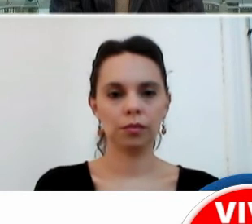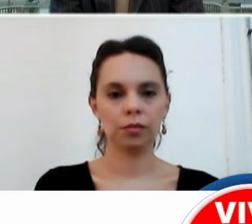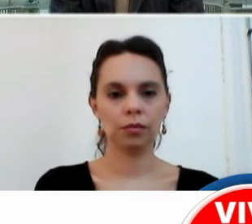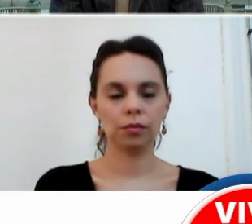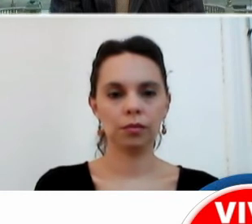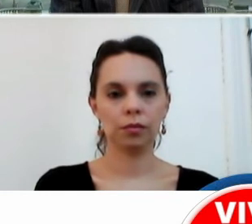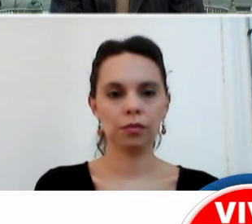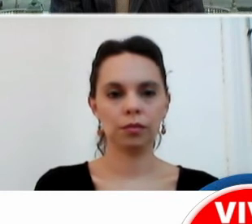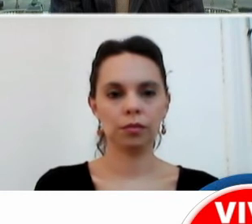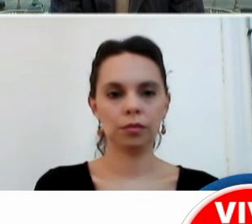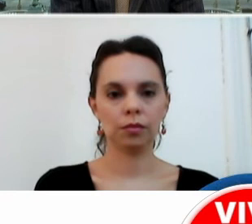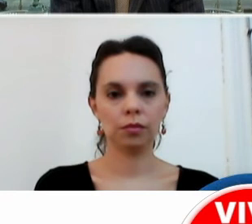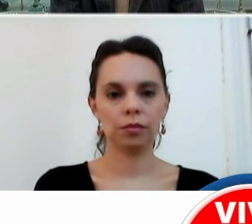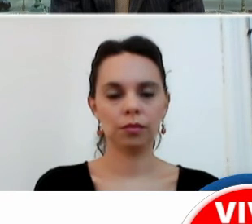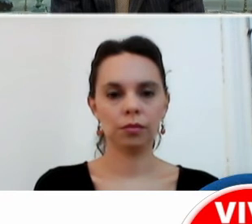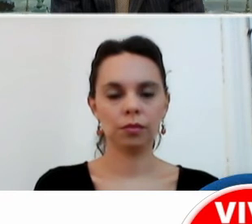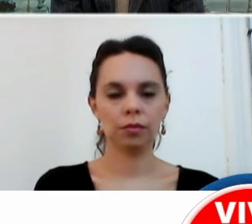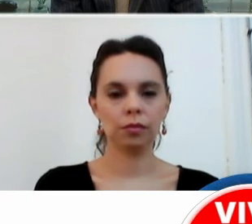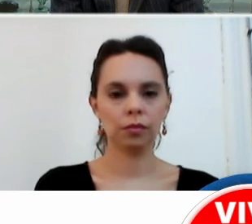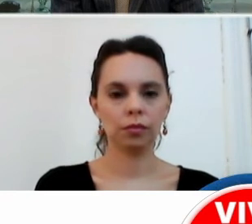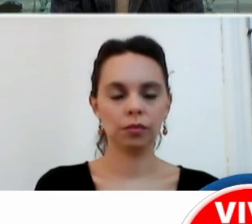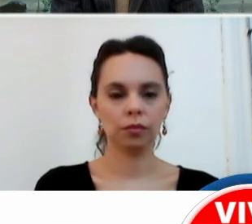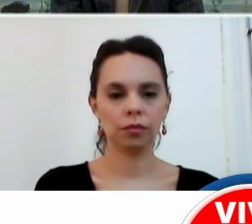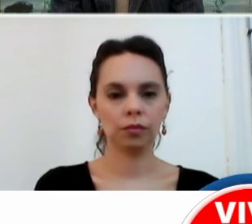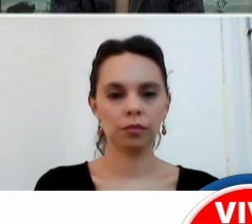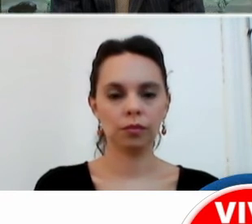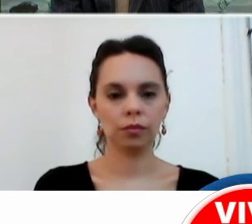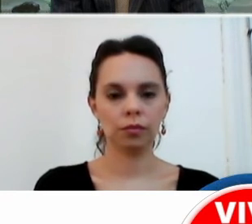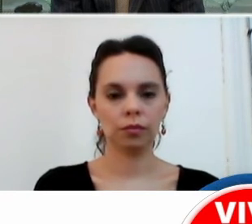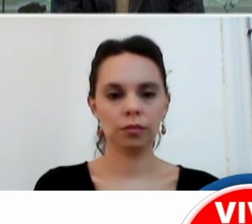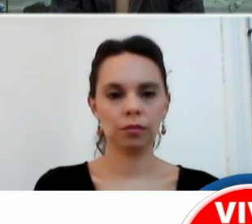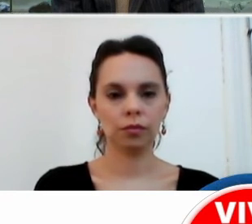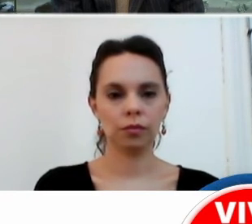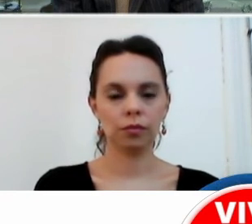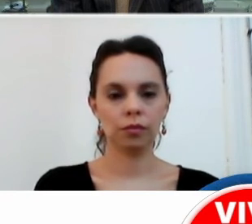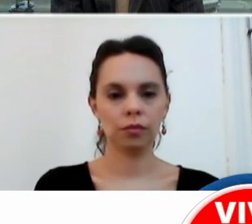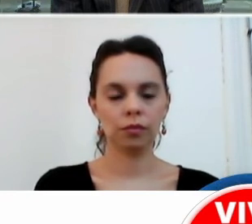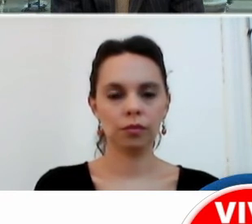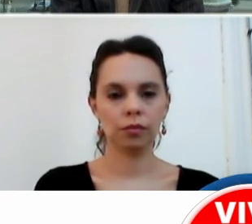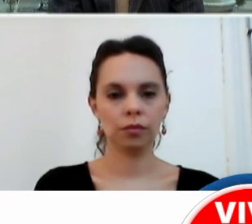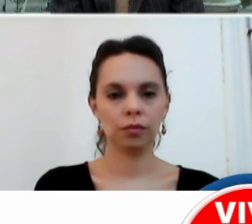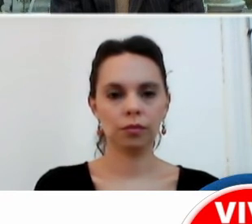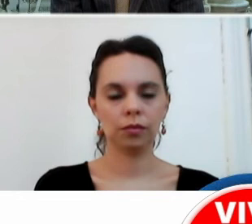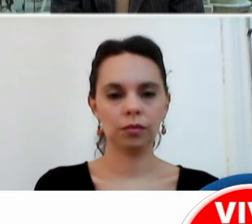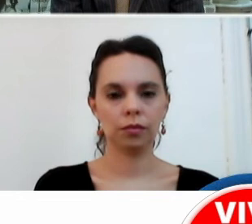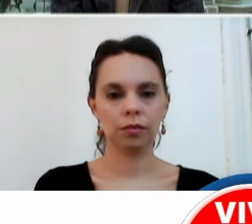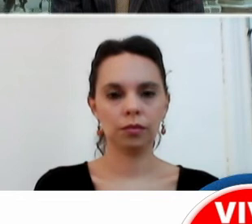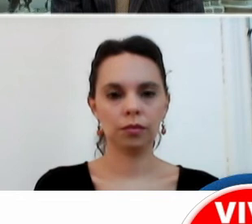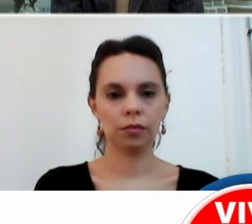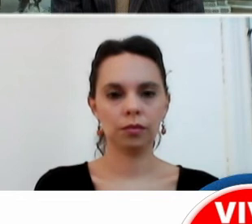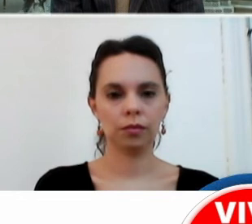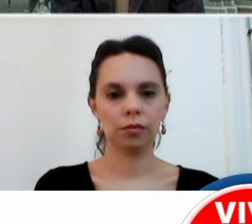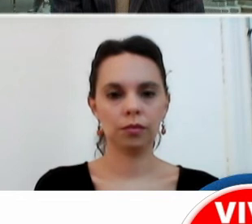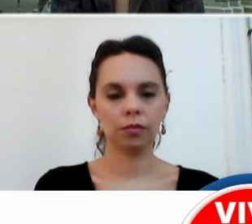2026? ¿Quién va a gobernar los países centrales y quién va a gobernar la Argentina en el 2026? Podríamos estar